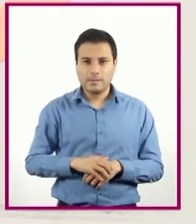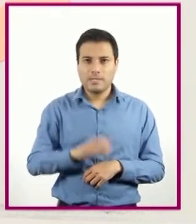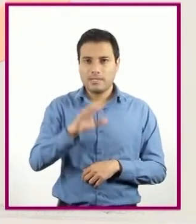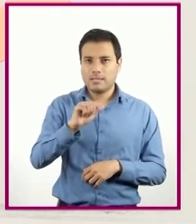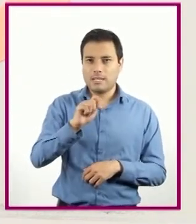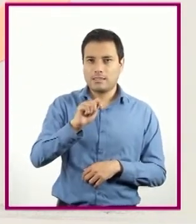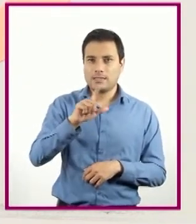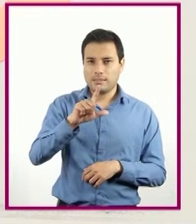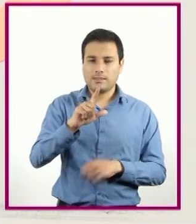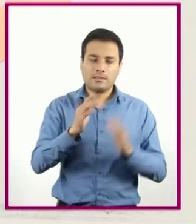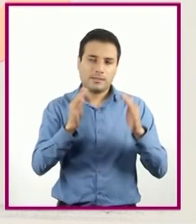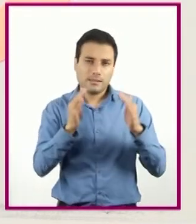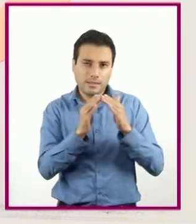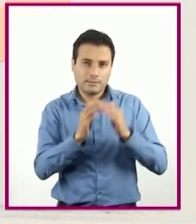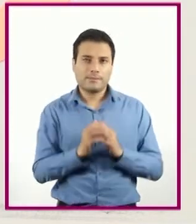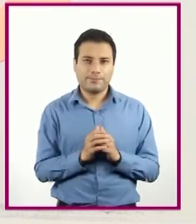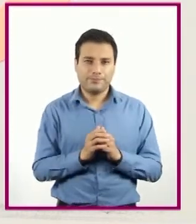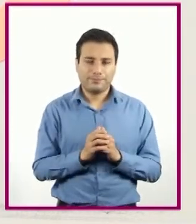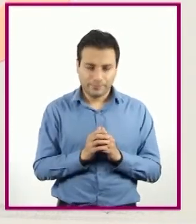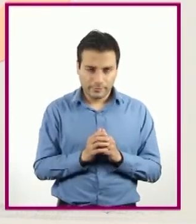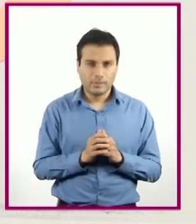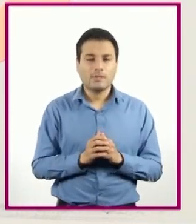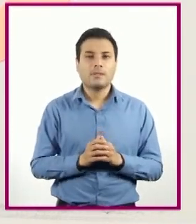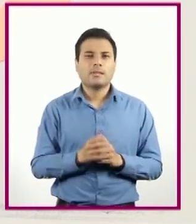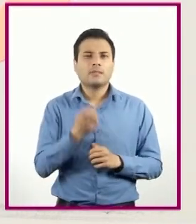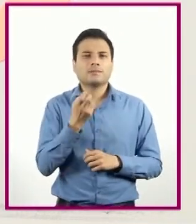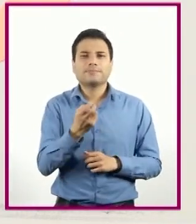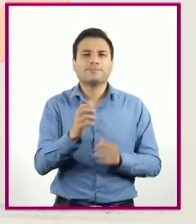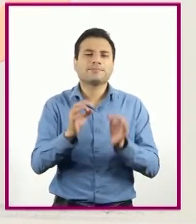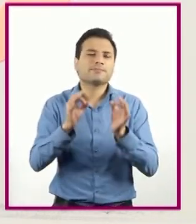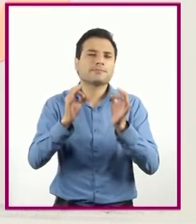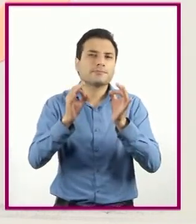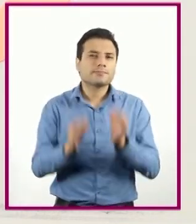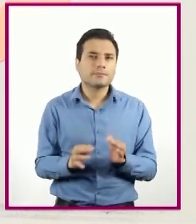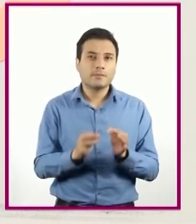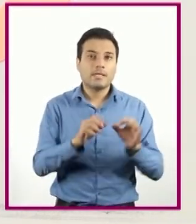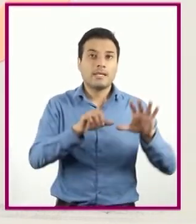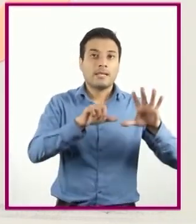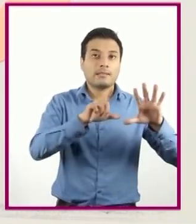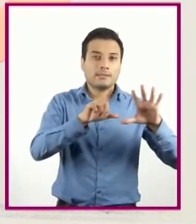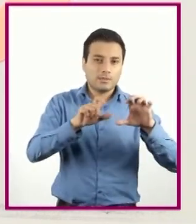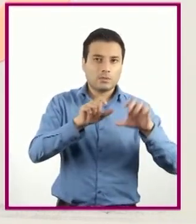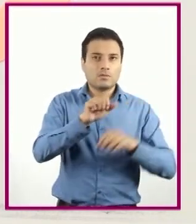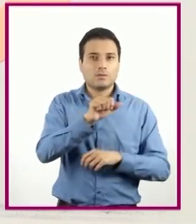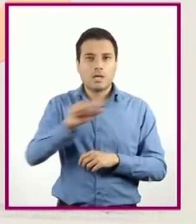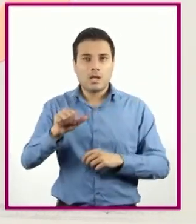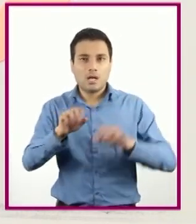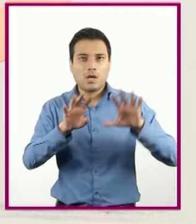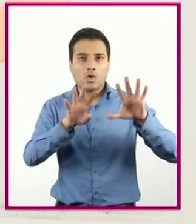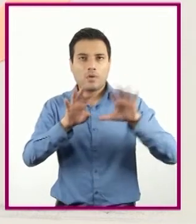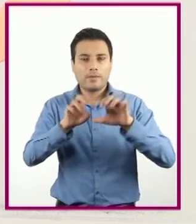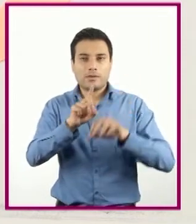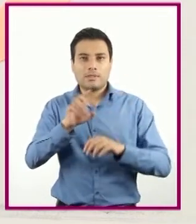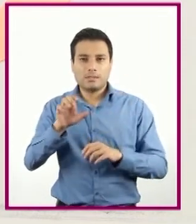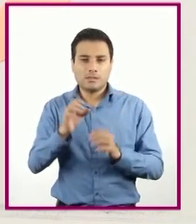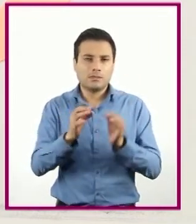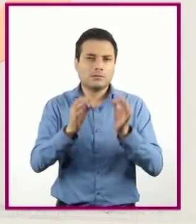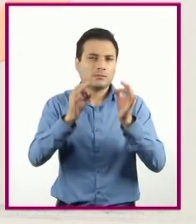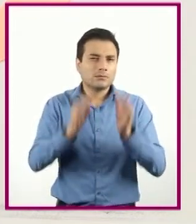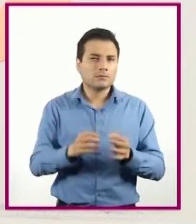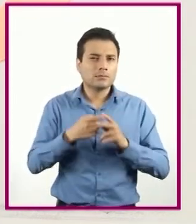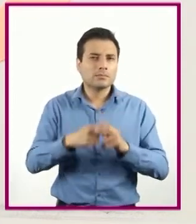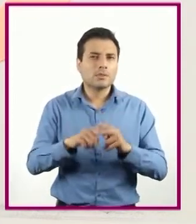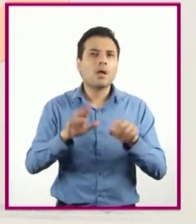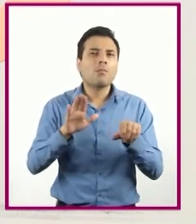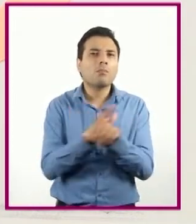locativo, lugar de. Esta ciudad abarca del 700 al 900 de nuestra era y surge tras la desaparición